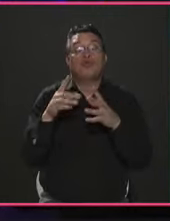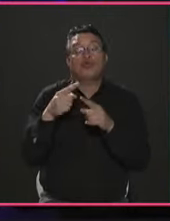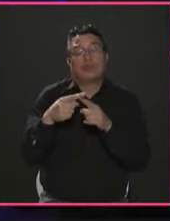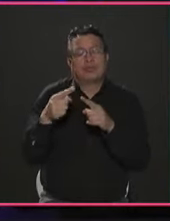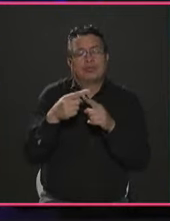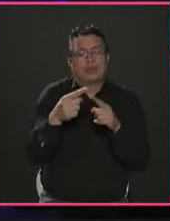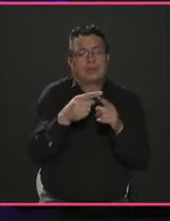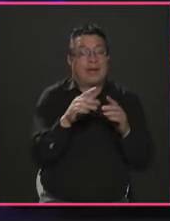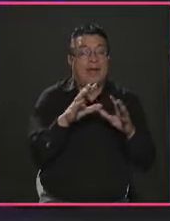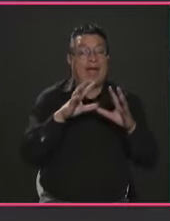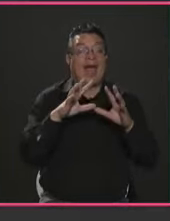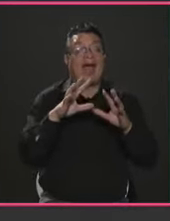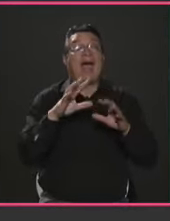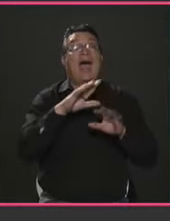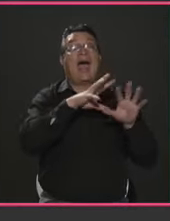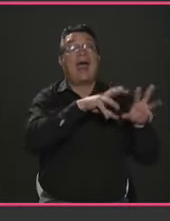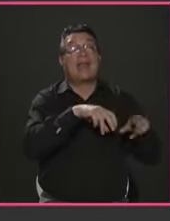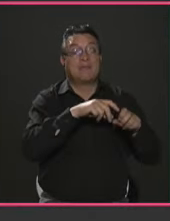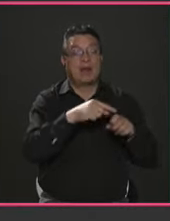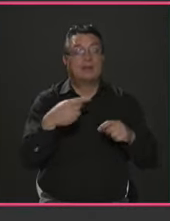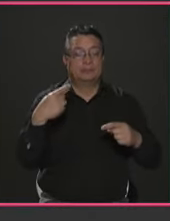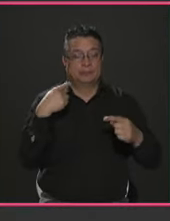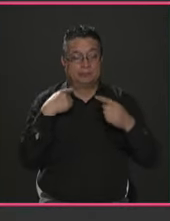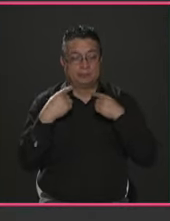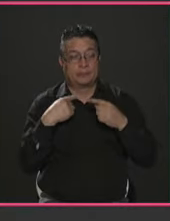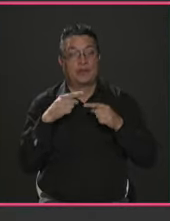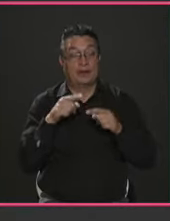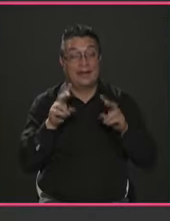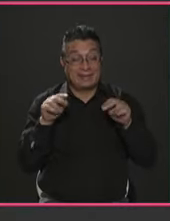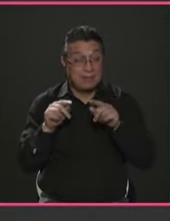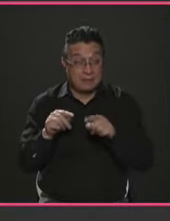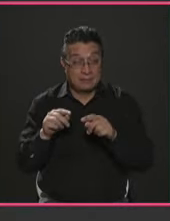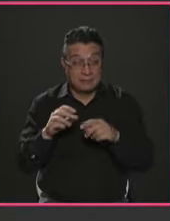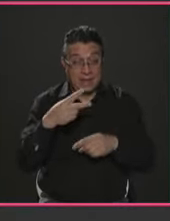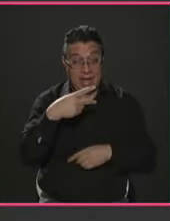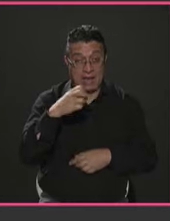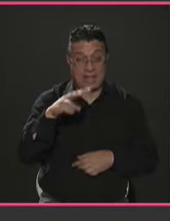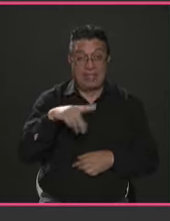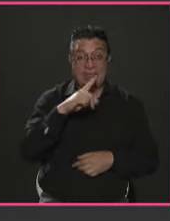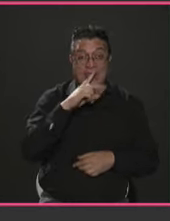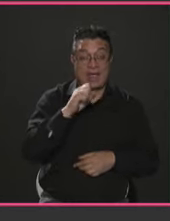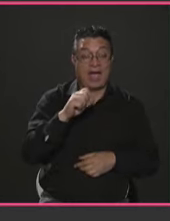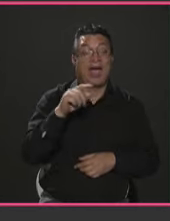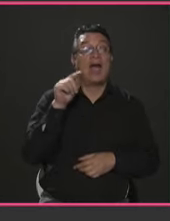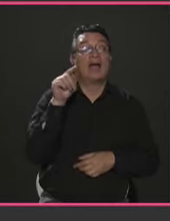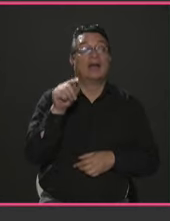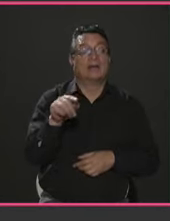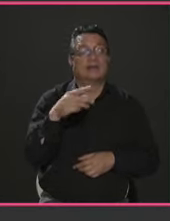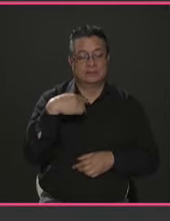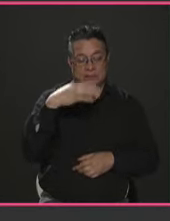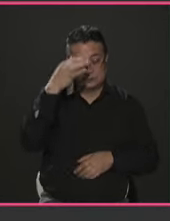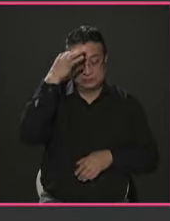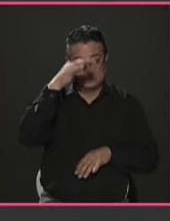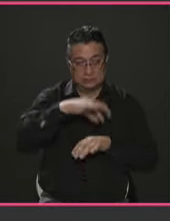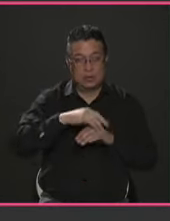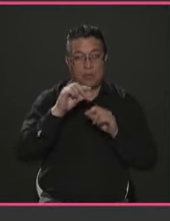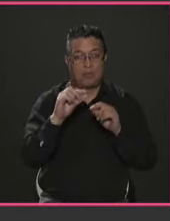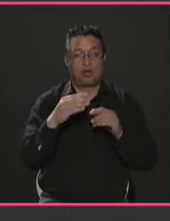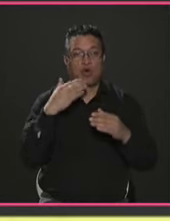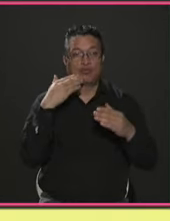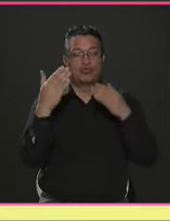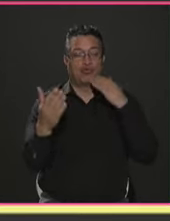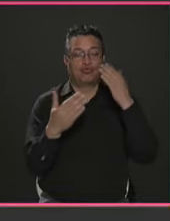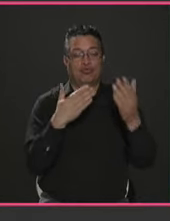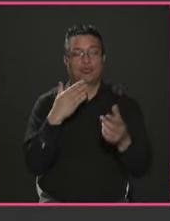animales que se ven afectados por el anav virus el tema con el anav virus es que aquí en chile hay algunos pocos que efectivamente transmiten la enfermedad y